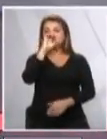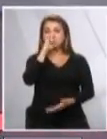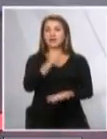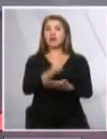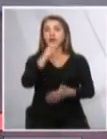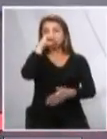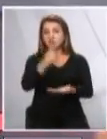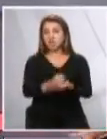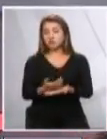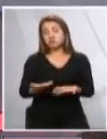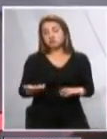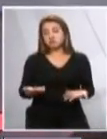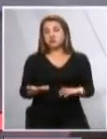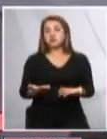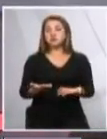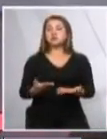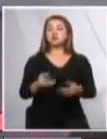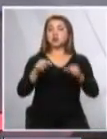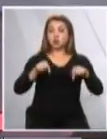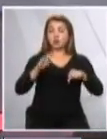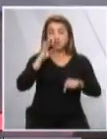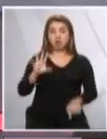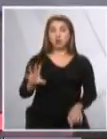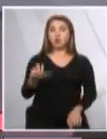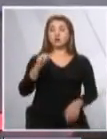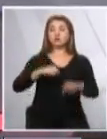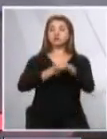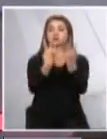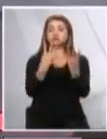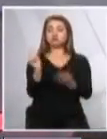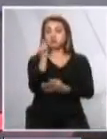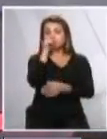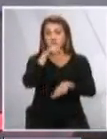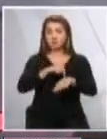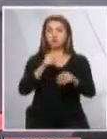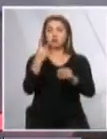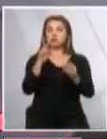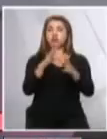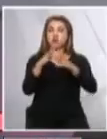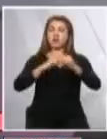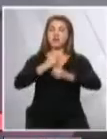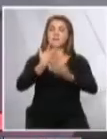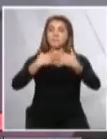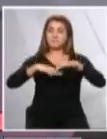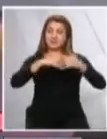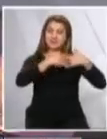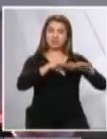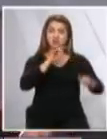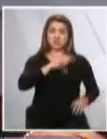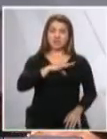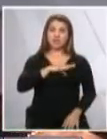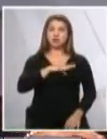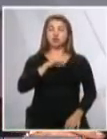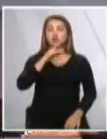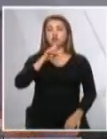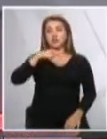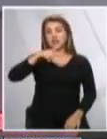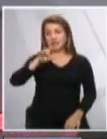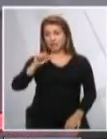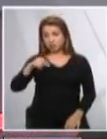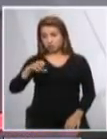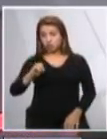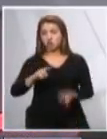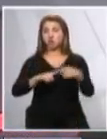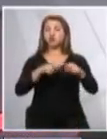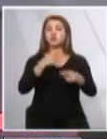para defraudar, que fue justamente por el cual hoy día se encuentran en prisión preventiva dos grandes empresarios chilenos, Alberto Delano y me recuerda el apellido